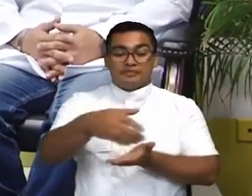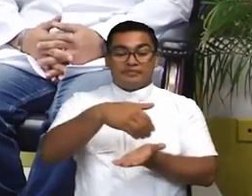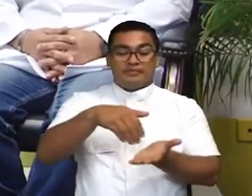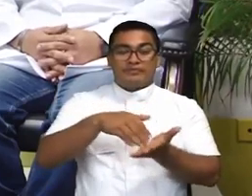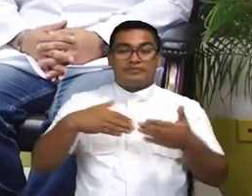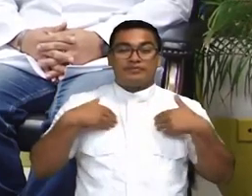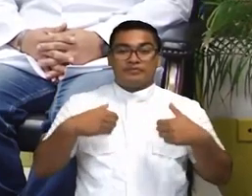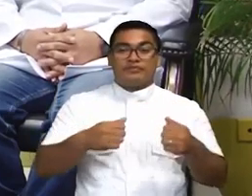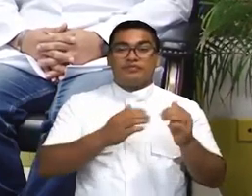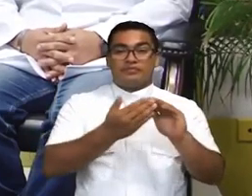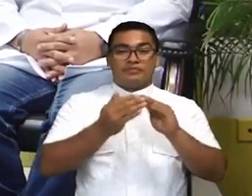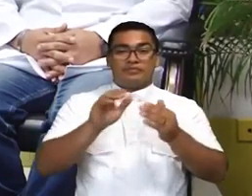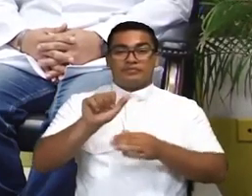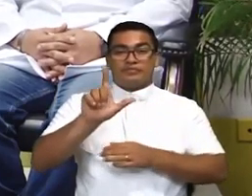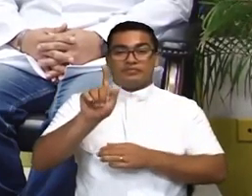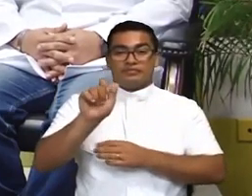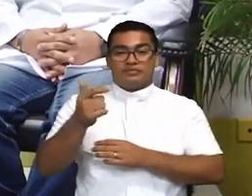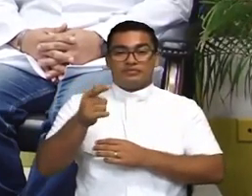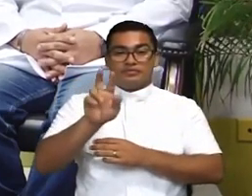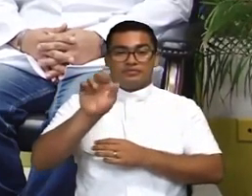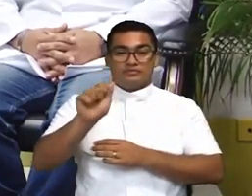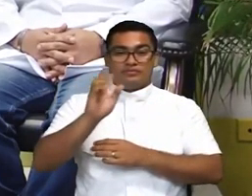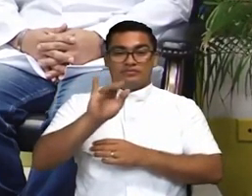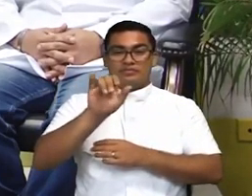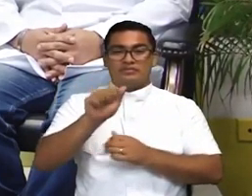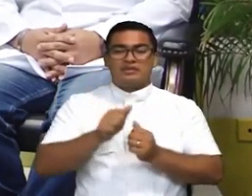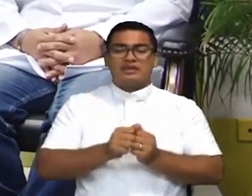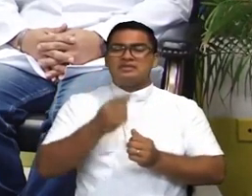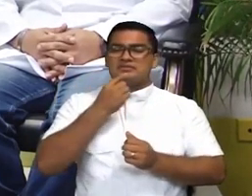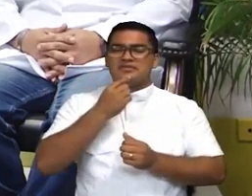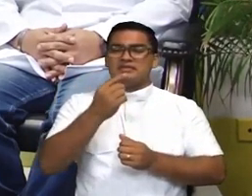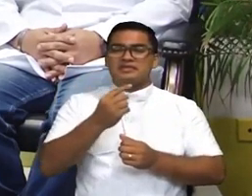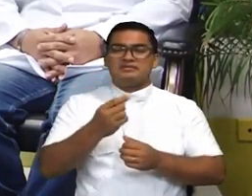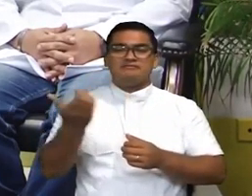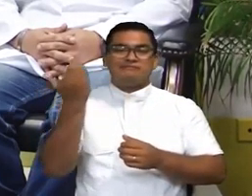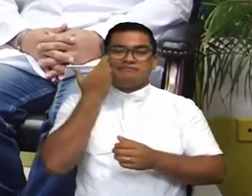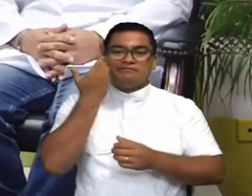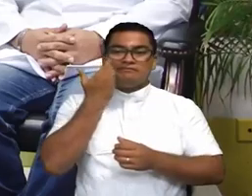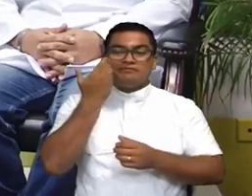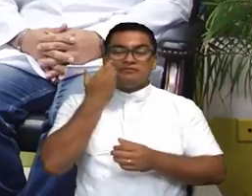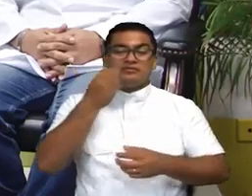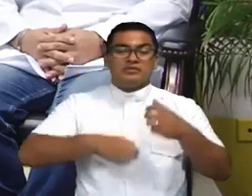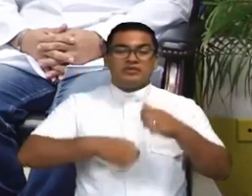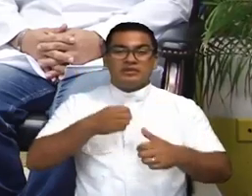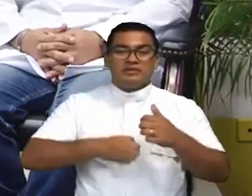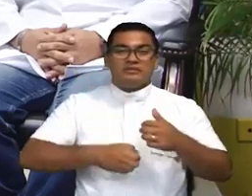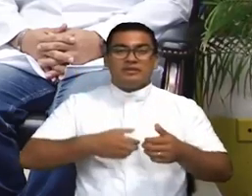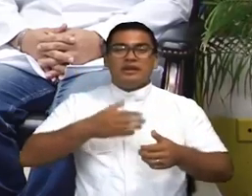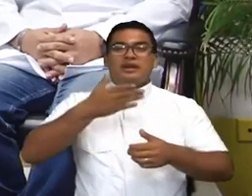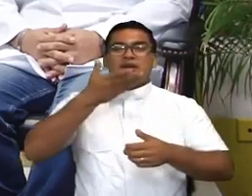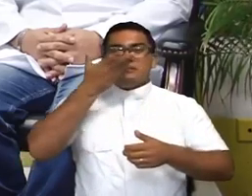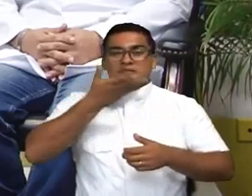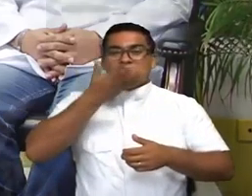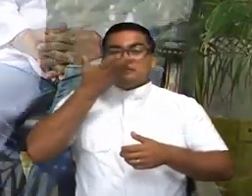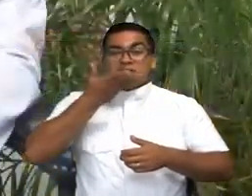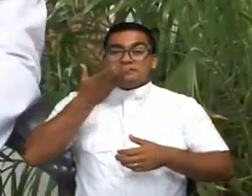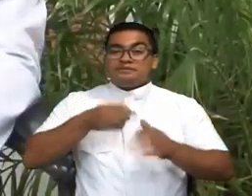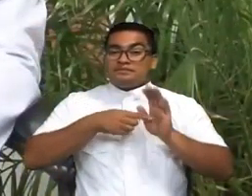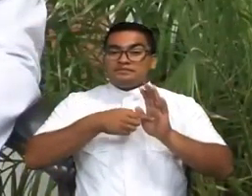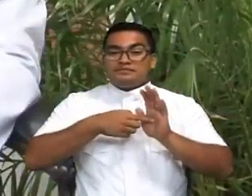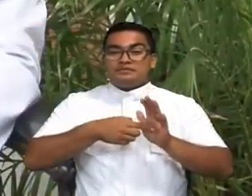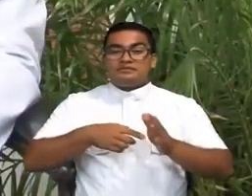Altagracia. Pues las enfermedades más frecuentes son las enfermedades respiratorias, que es lo más común, ¿ya?